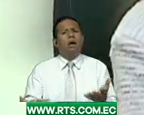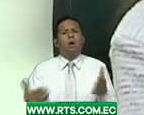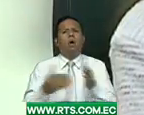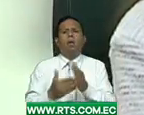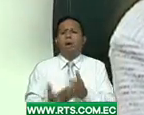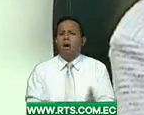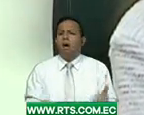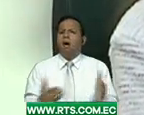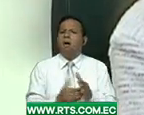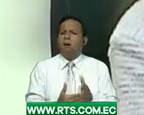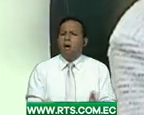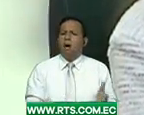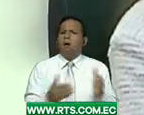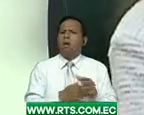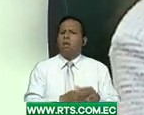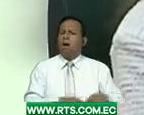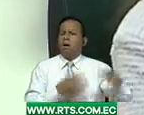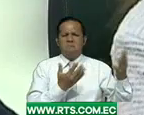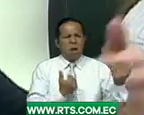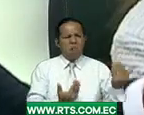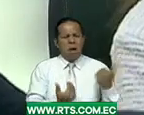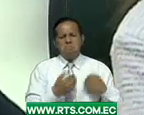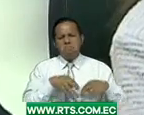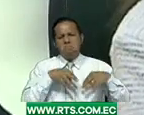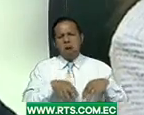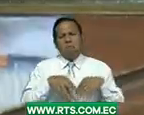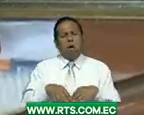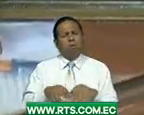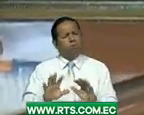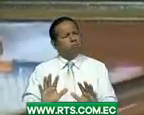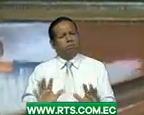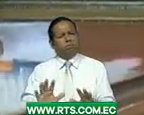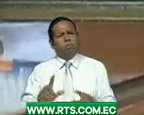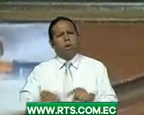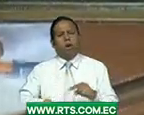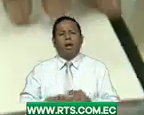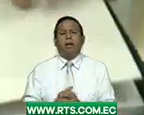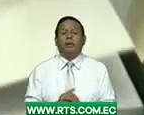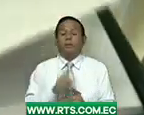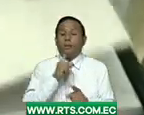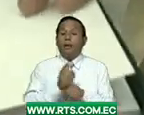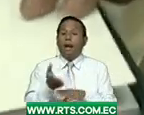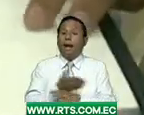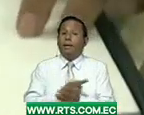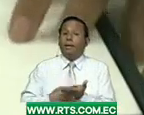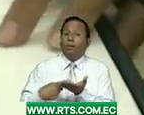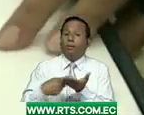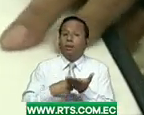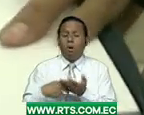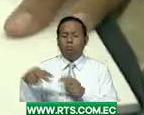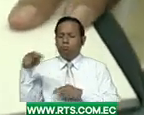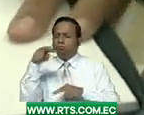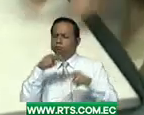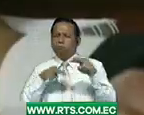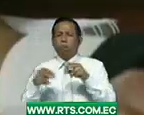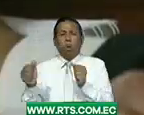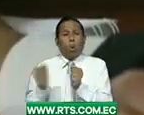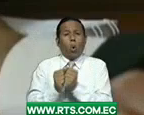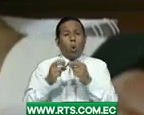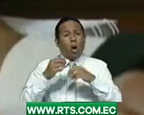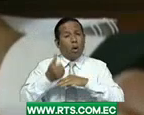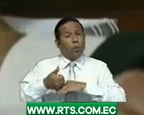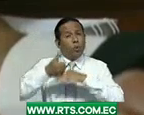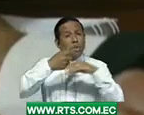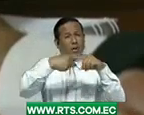nueva demanda de la banca pública. Tras las diferentes reuniones y evaluaciones llevadas a cabo con funcionarios de